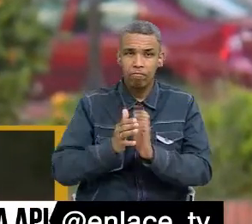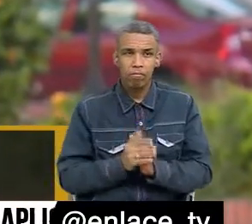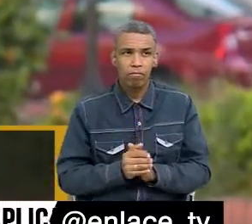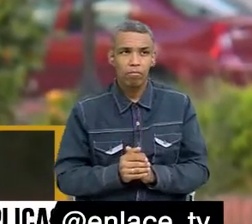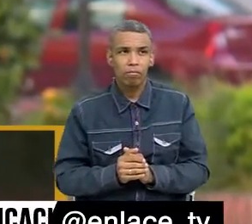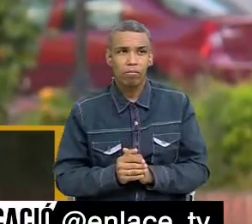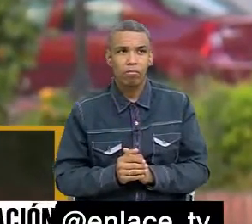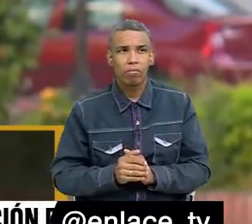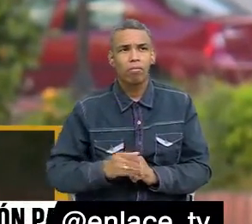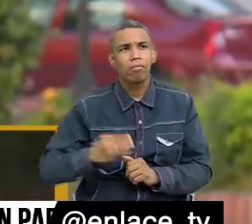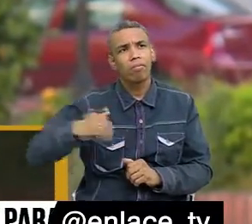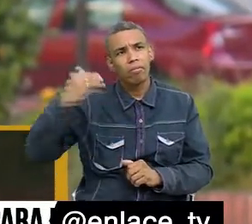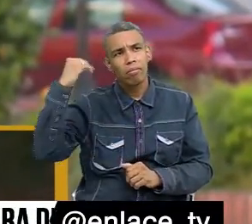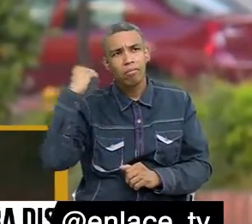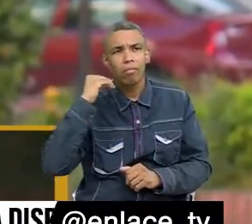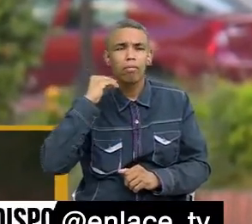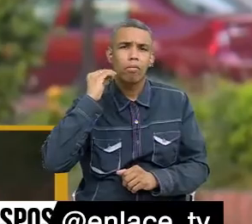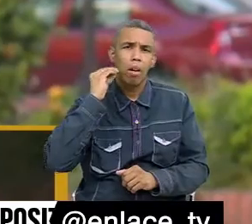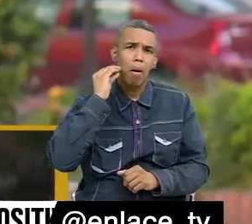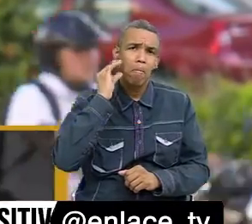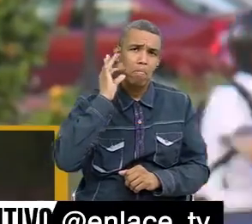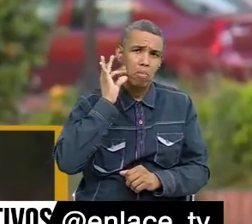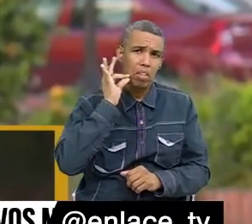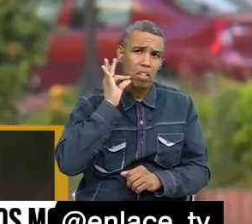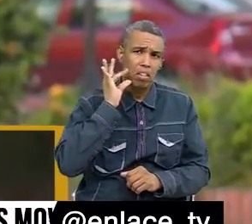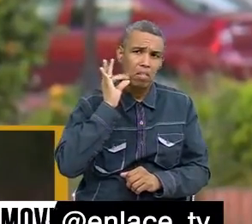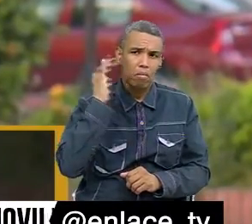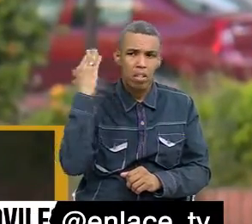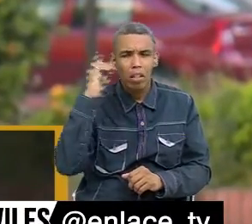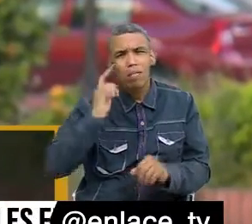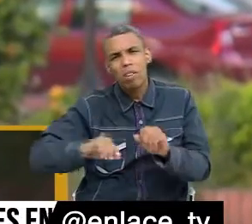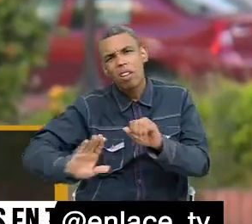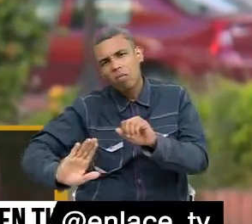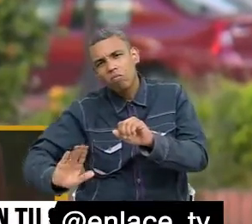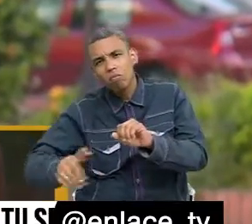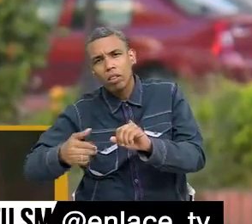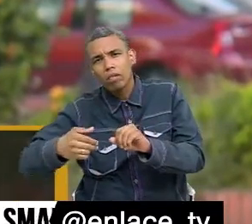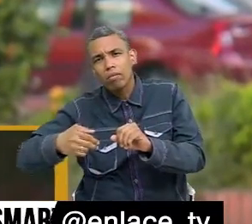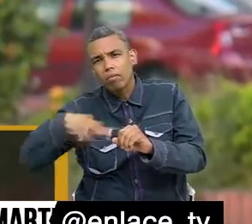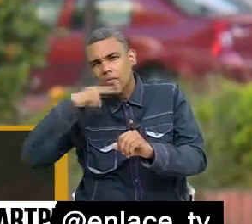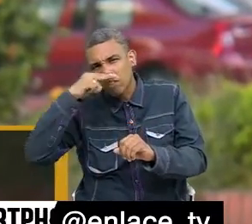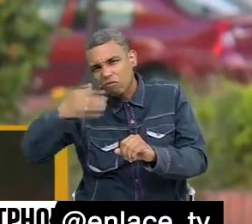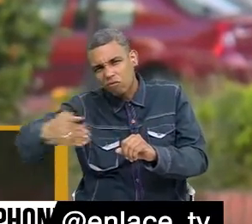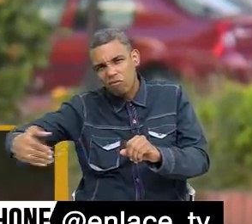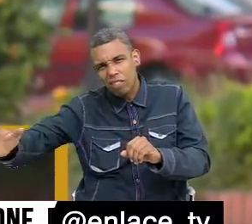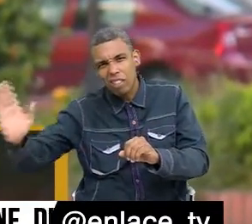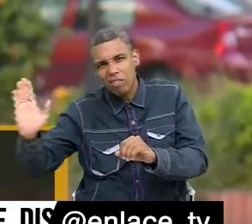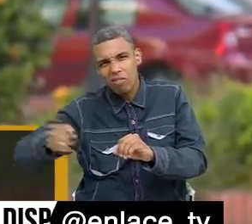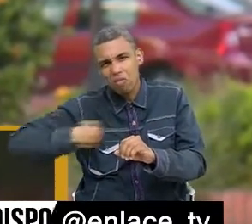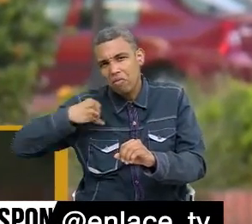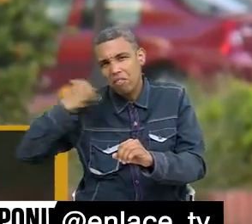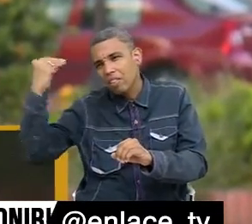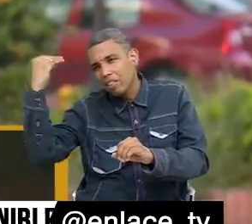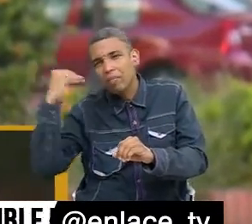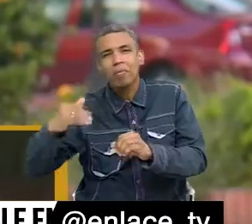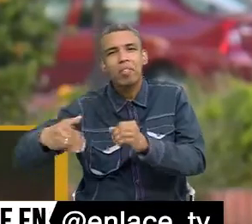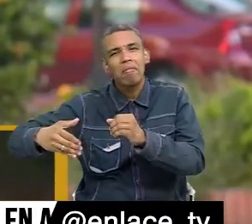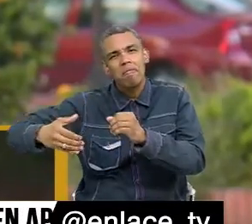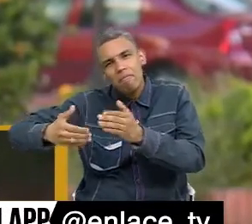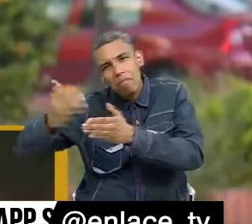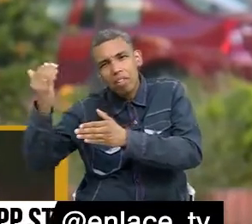trayectoria en Pereira, en una escuela de formación de John Edison Castaño, que fue un exfutbolista profesional. Después